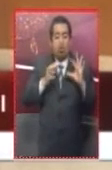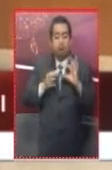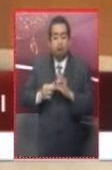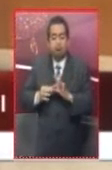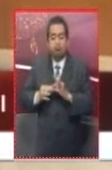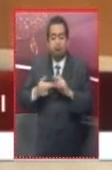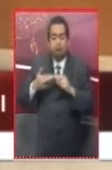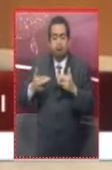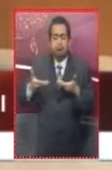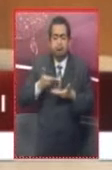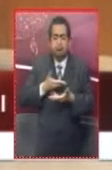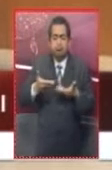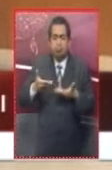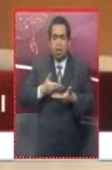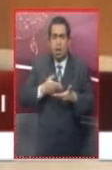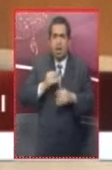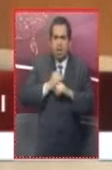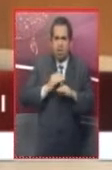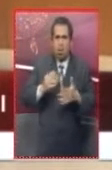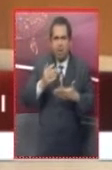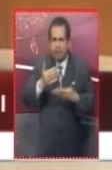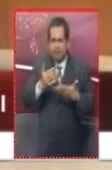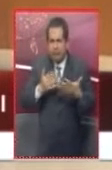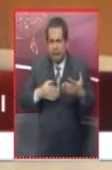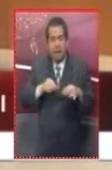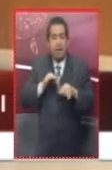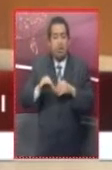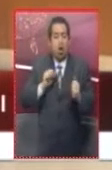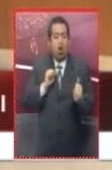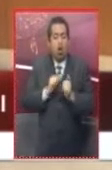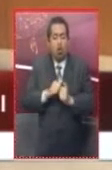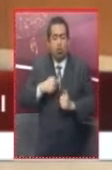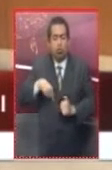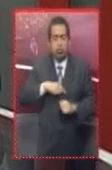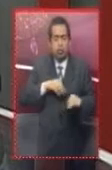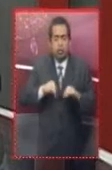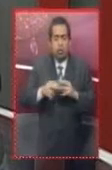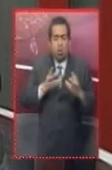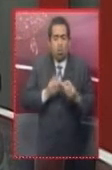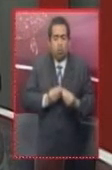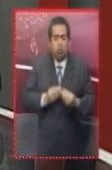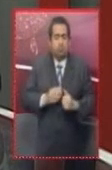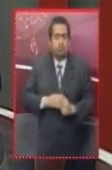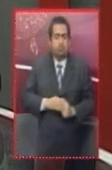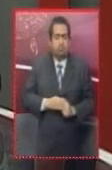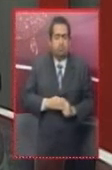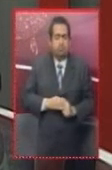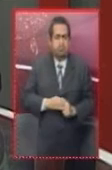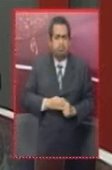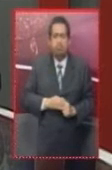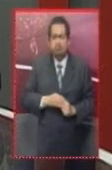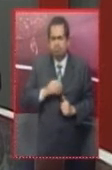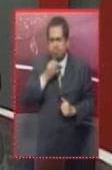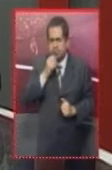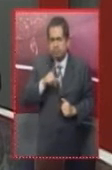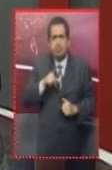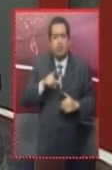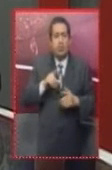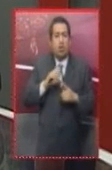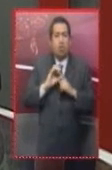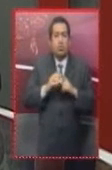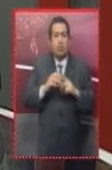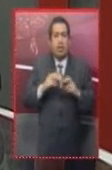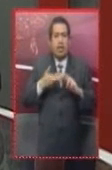República, que rinda cuentas, que trabaje con nosotros. Al fundamentar a nombre de la Comisión de